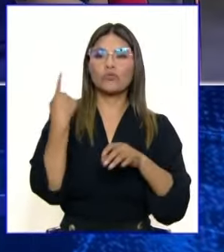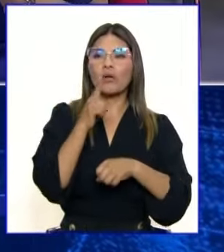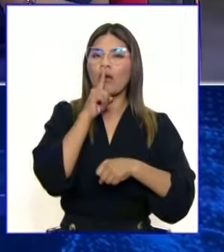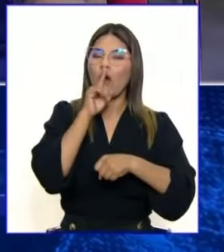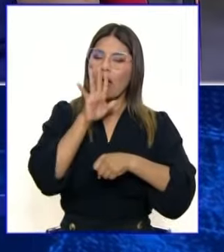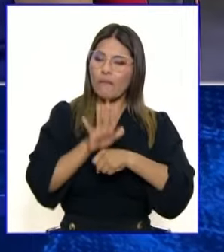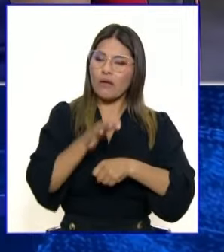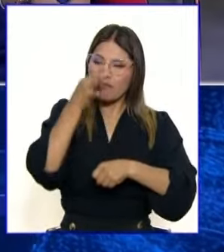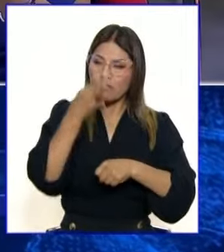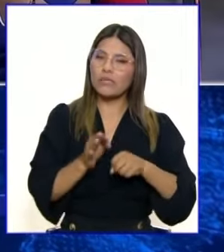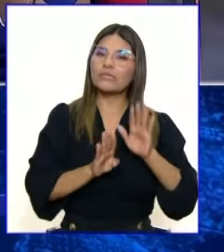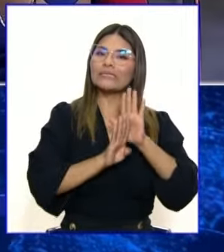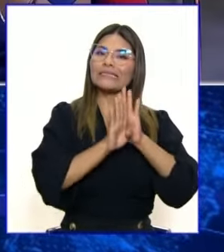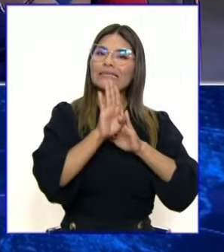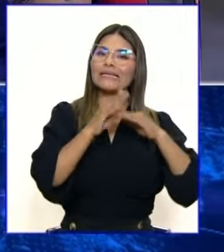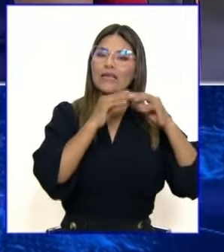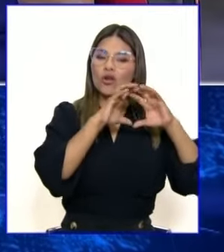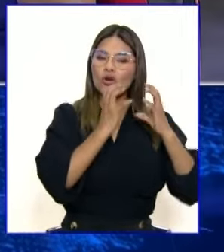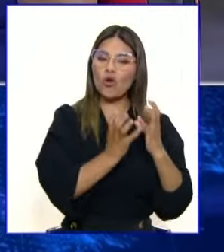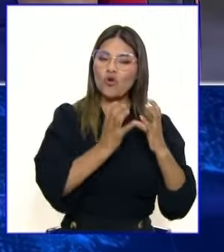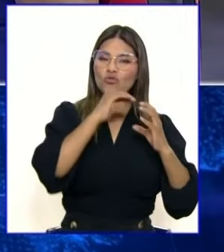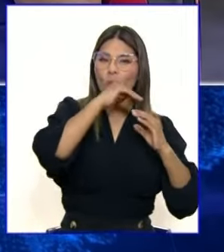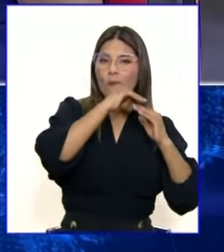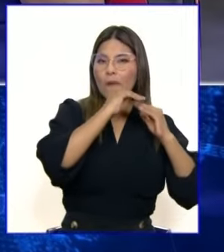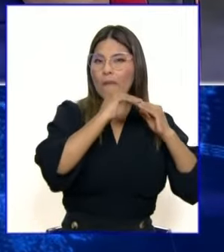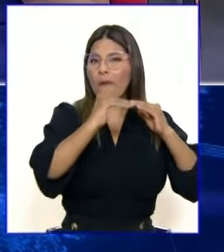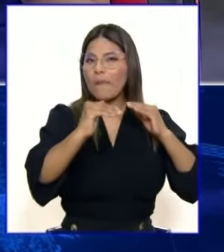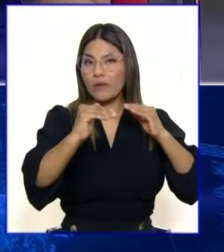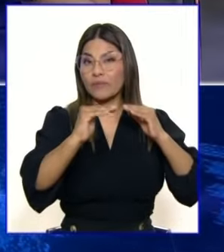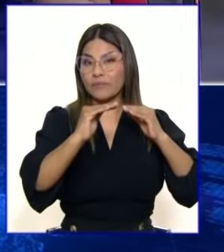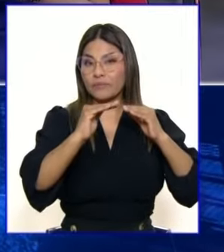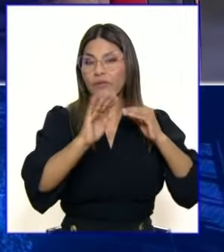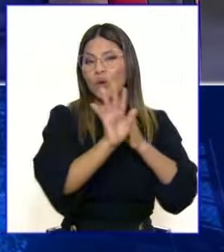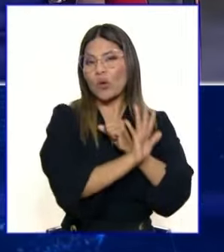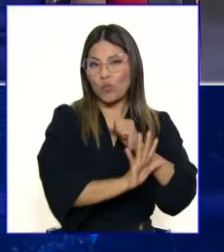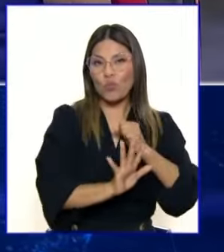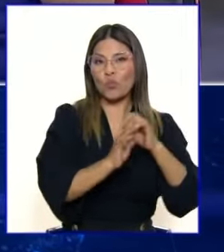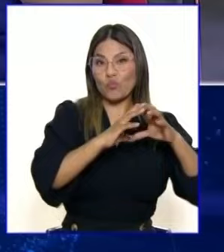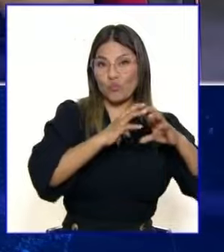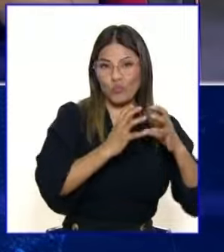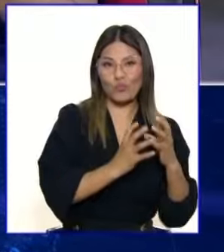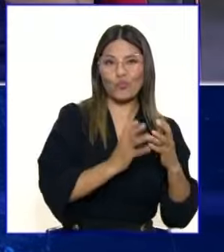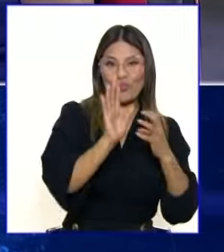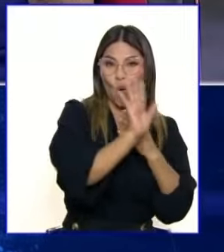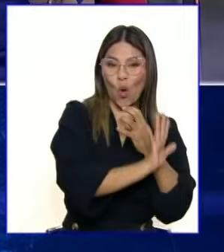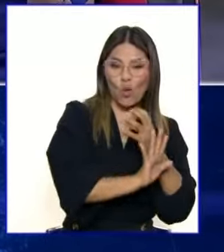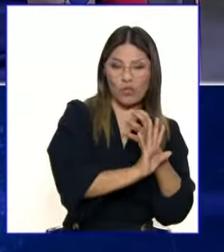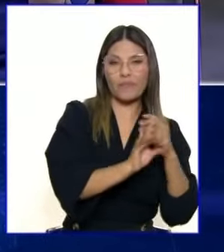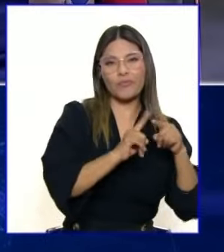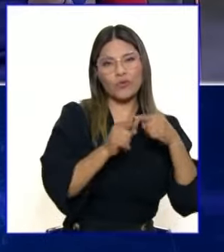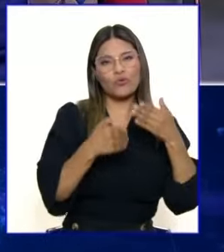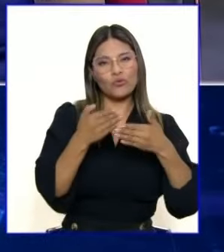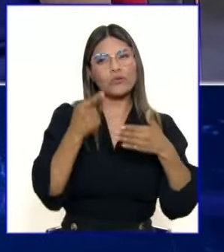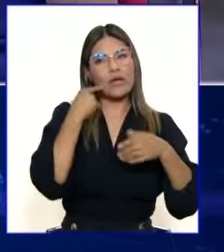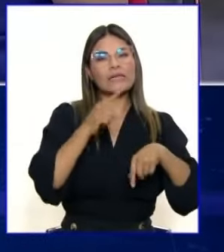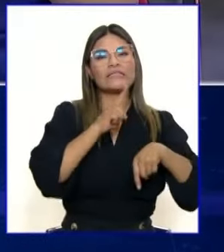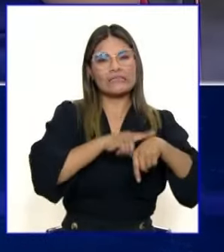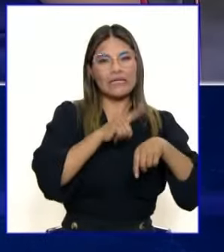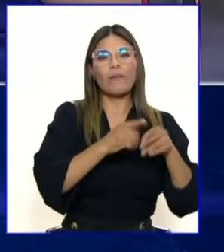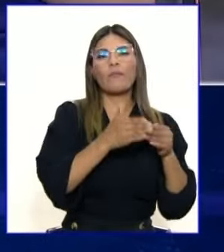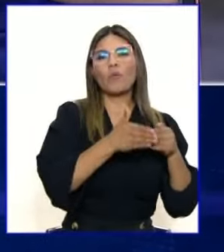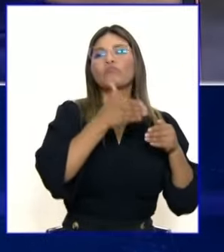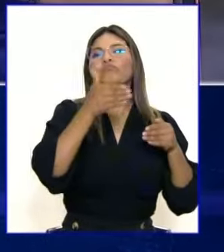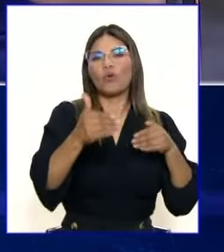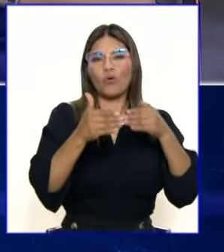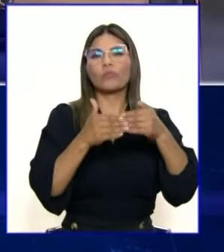el desarrollo sostenible. Y de la forma que hacemos esto es realmente a largo plazo.